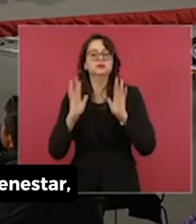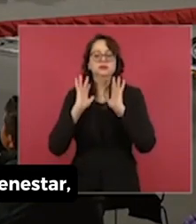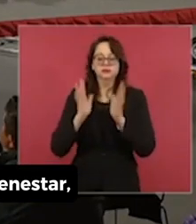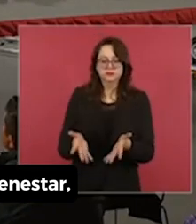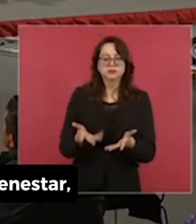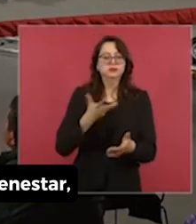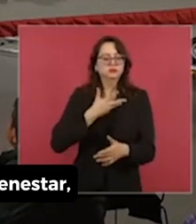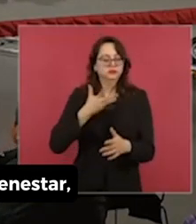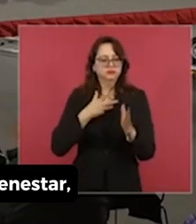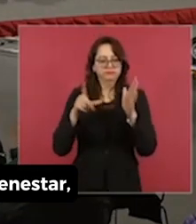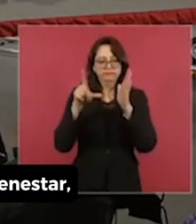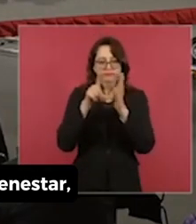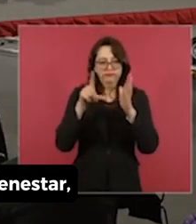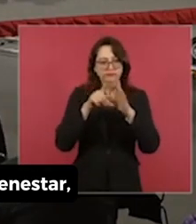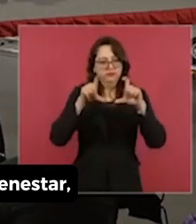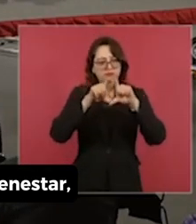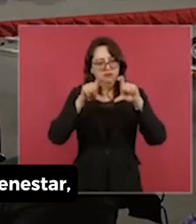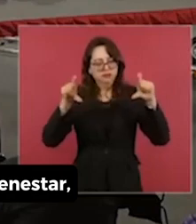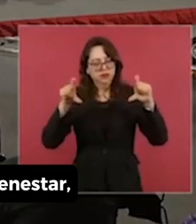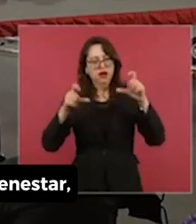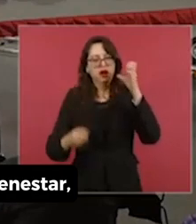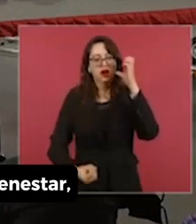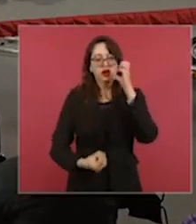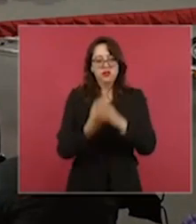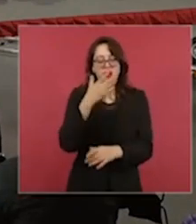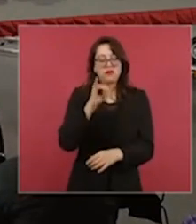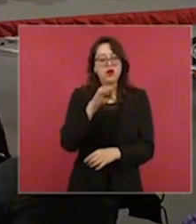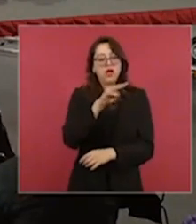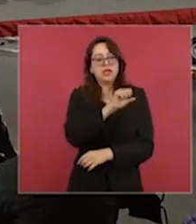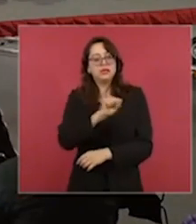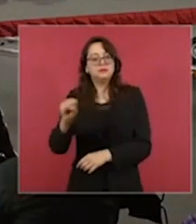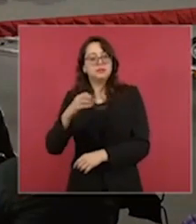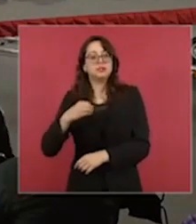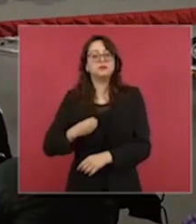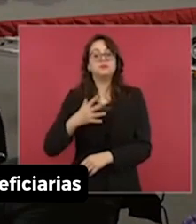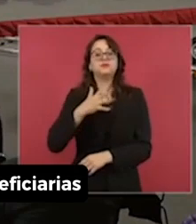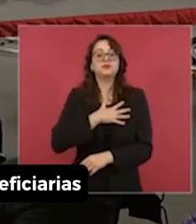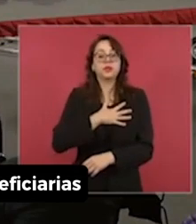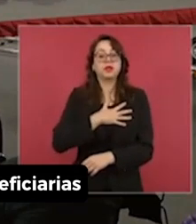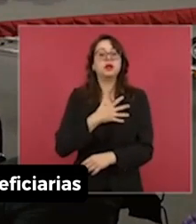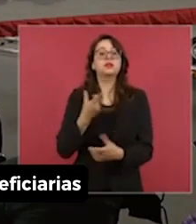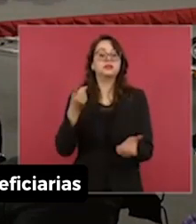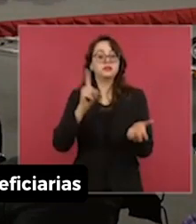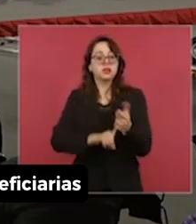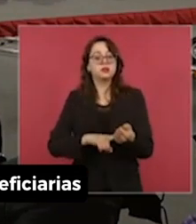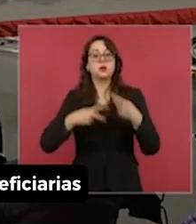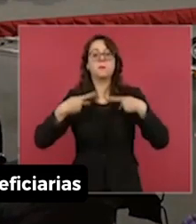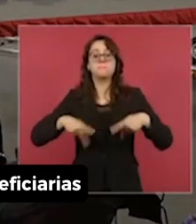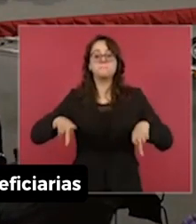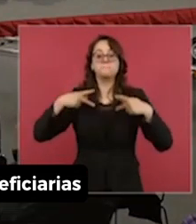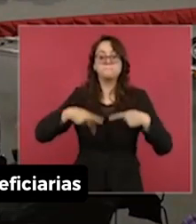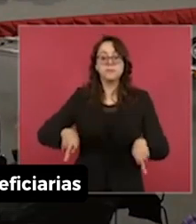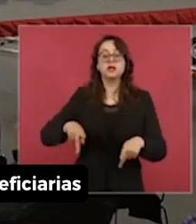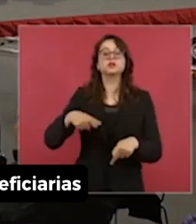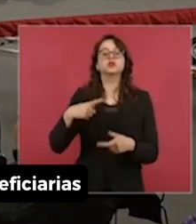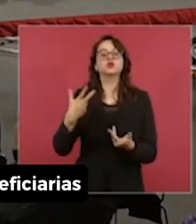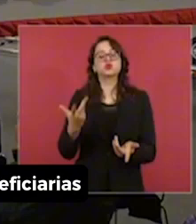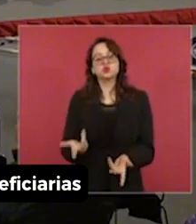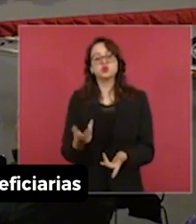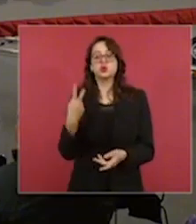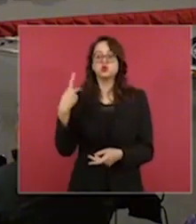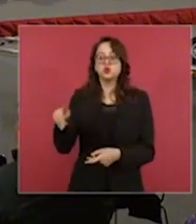diseño de la credencial del IMSS Bienestar, en donde se podrán tener los datos básicos de las personas